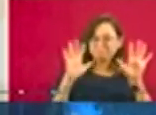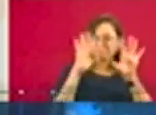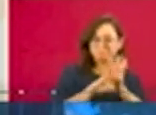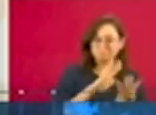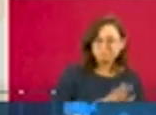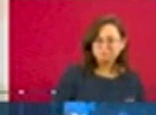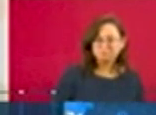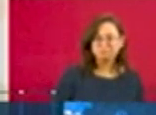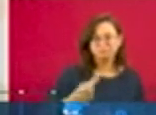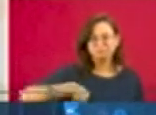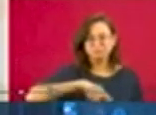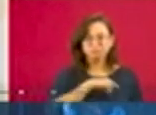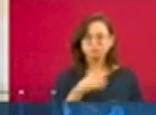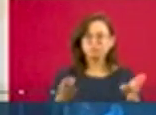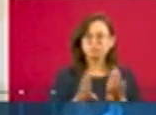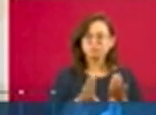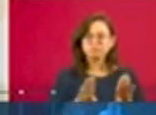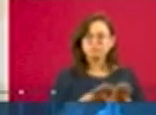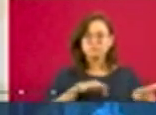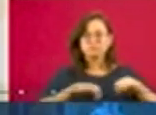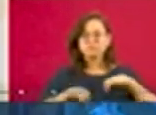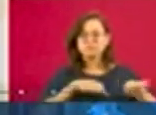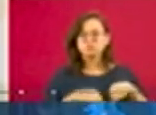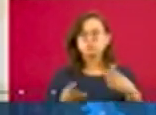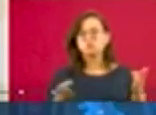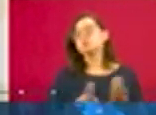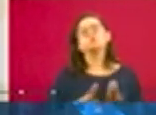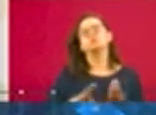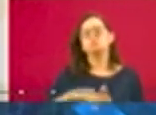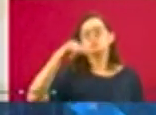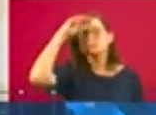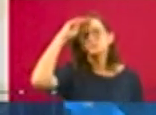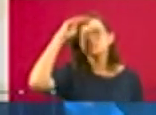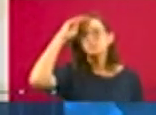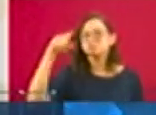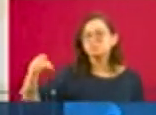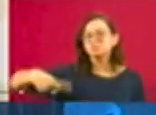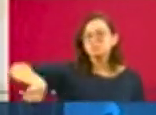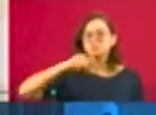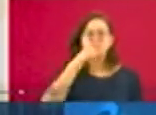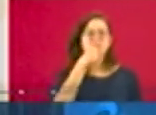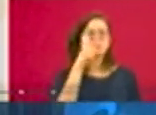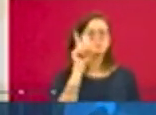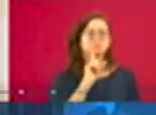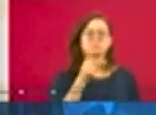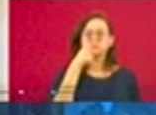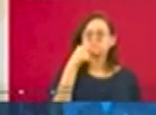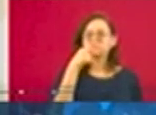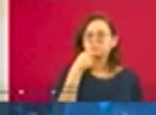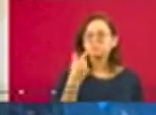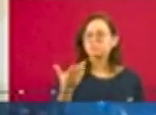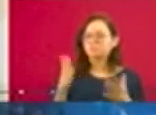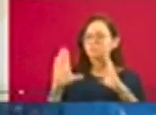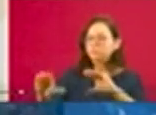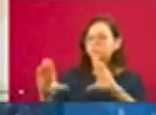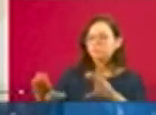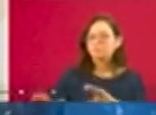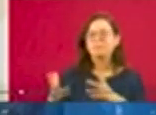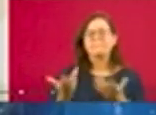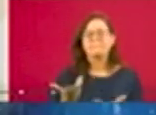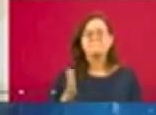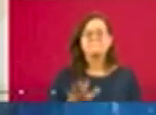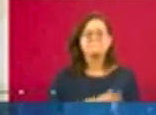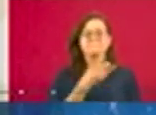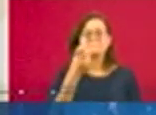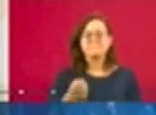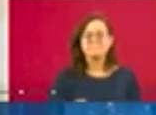pedía que respondieras 3 preguntas después de cada programa. En este caso ya no hay esas preguntas, de manera